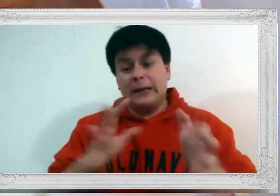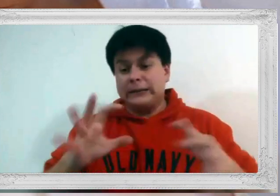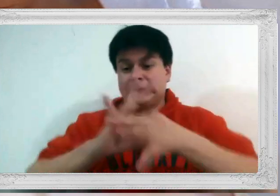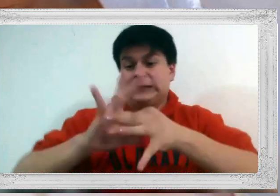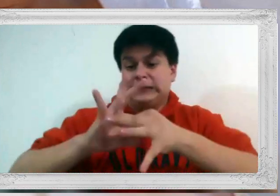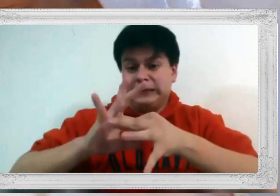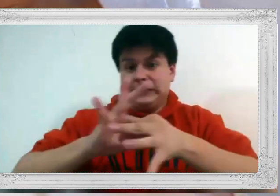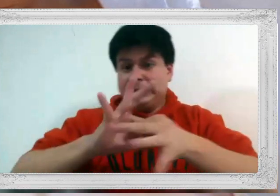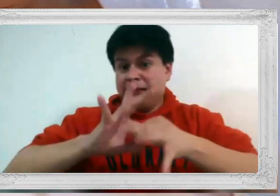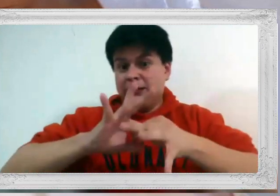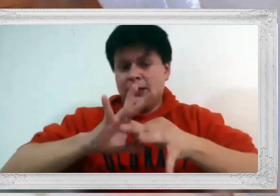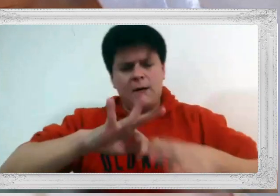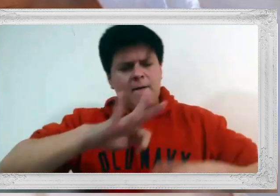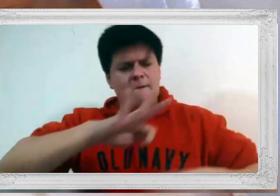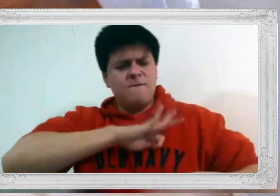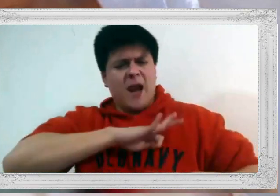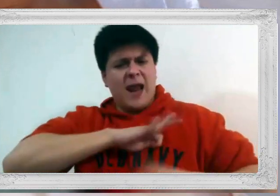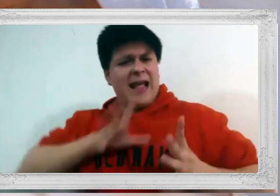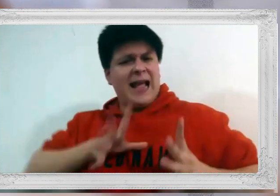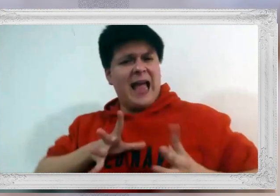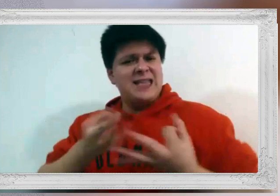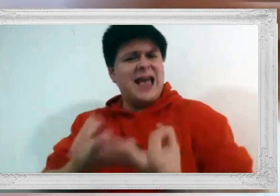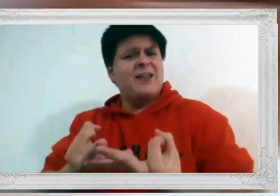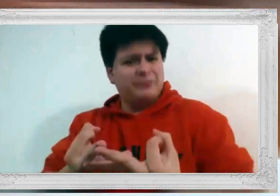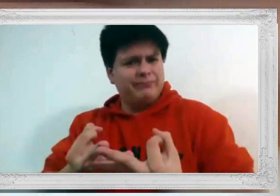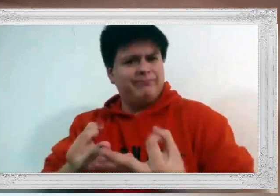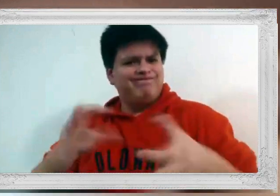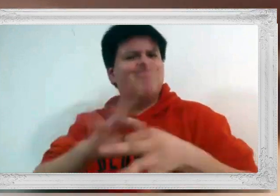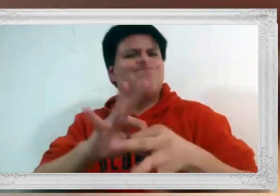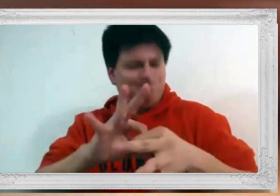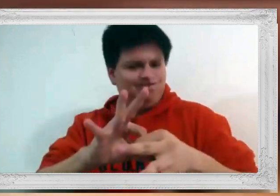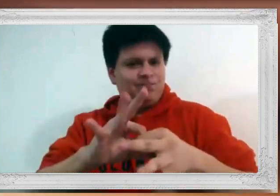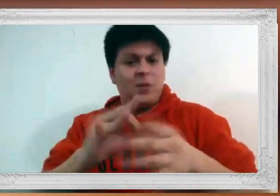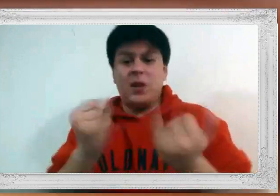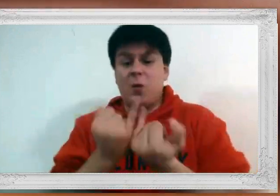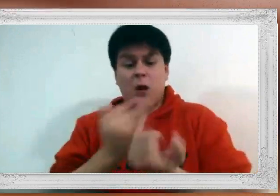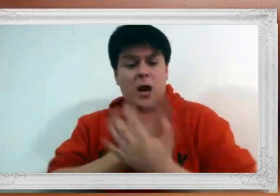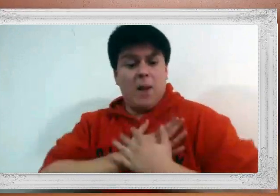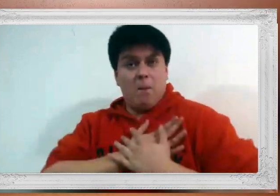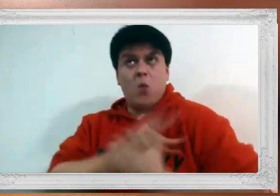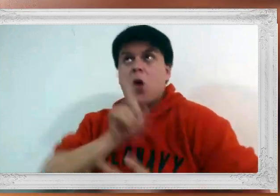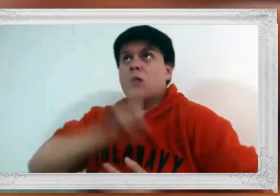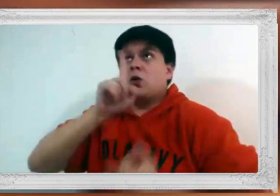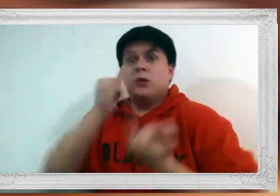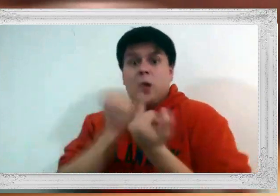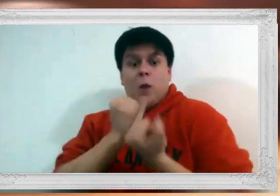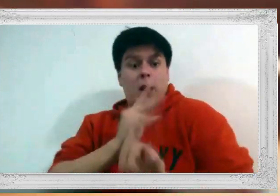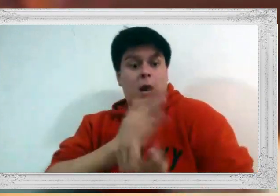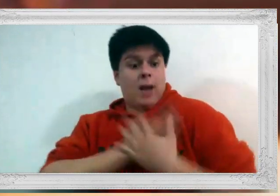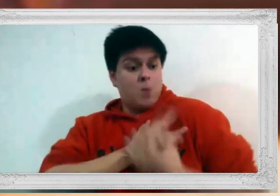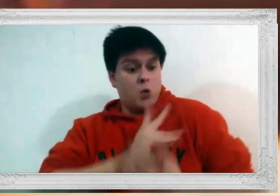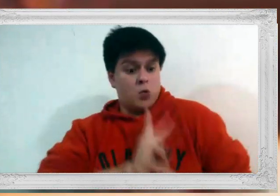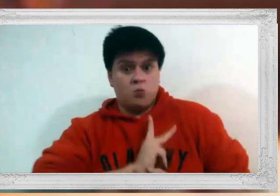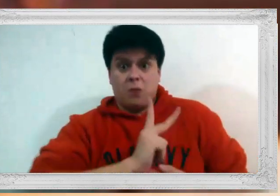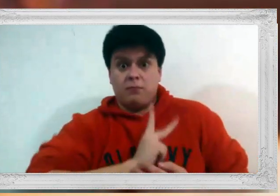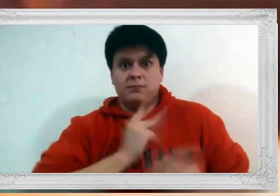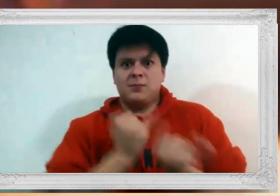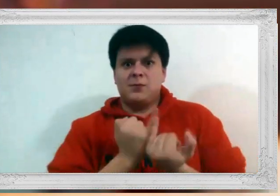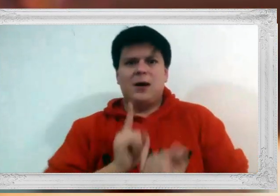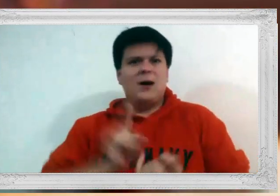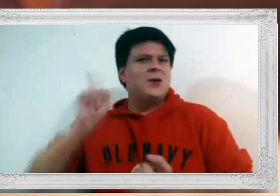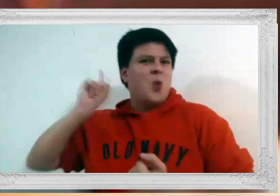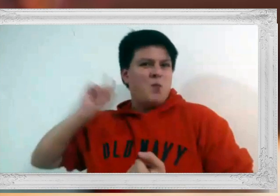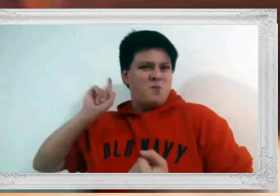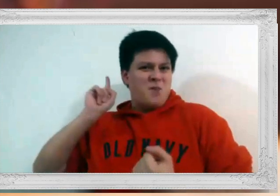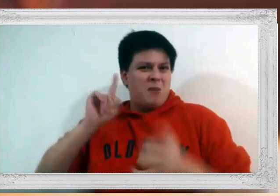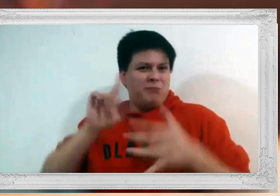entre fe y caridad, así como entre el amor a Dios y el amor al prójimo, como nos recordaba el Evangelio del domingo